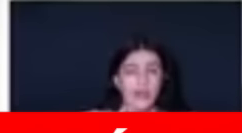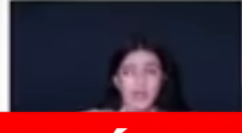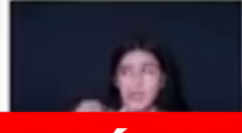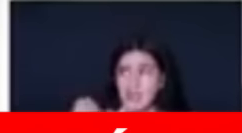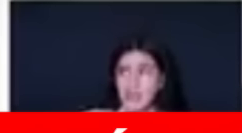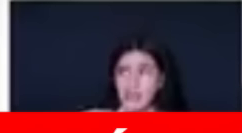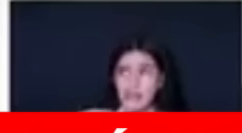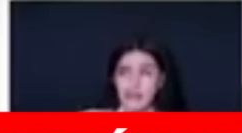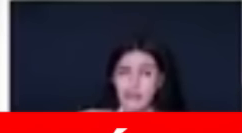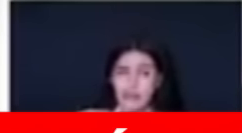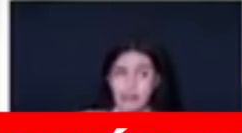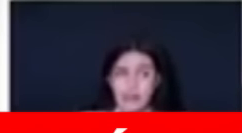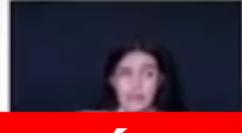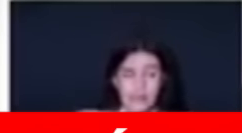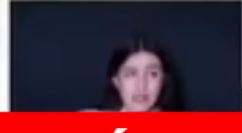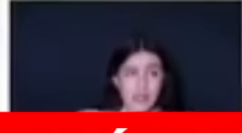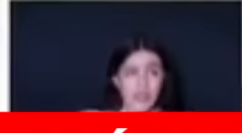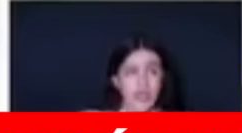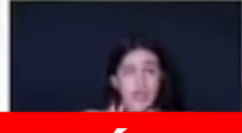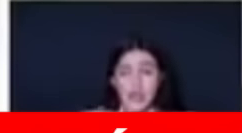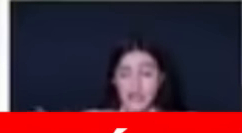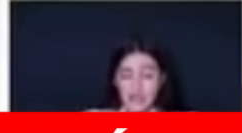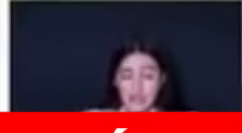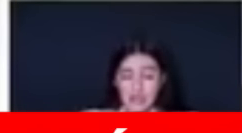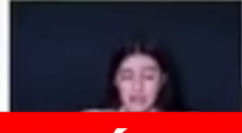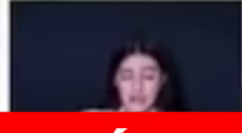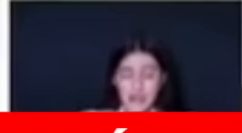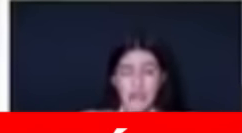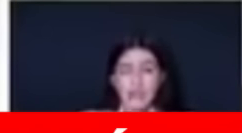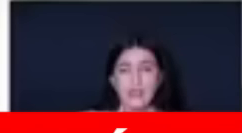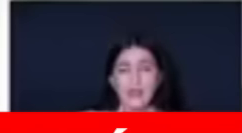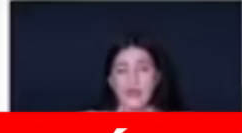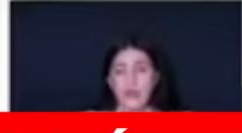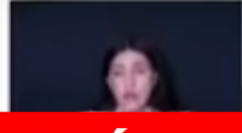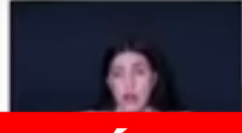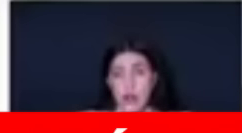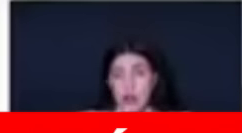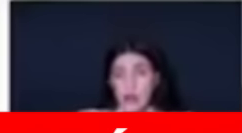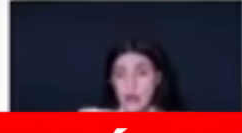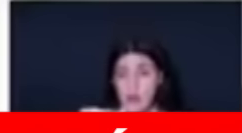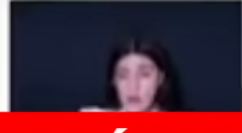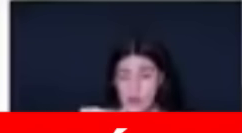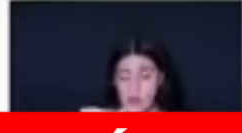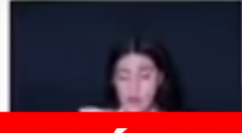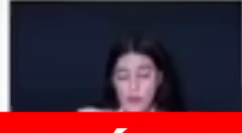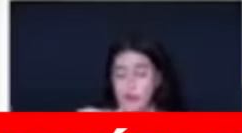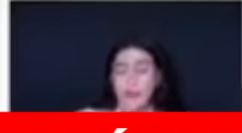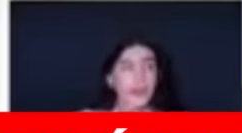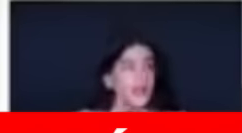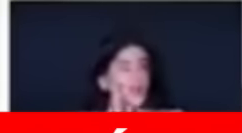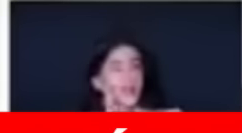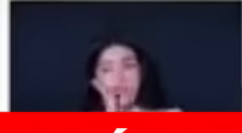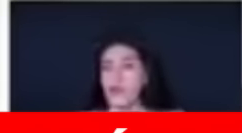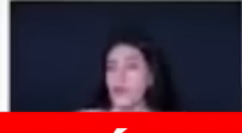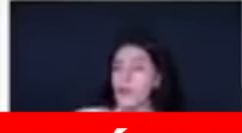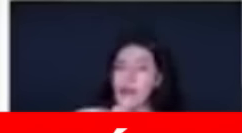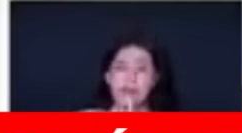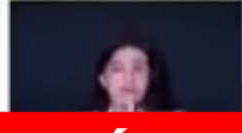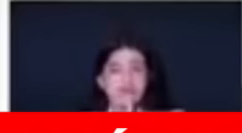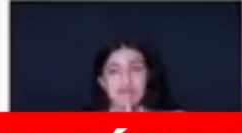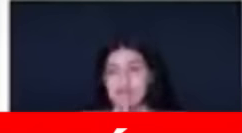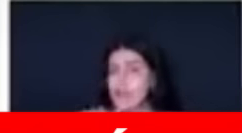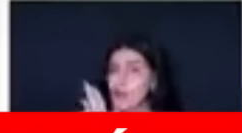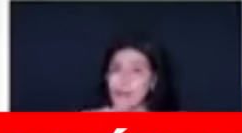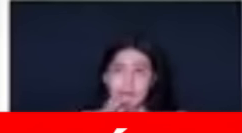años es un absoluto narcogobierno. Y no puedo quedarme callada,